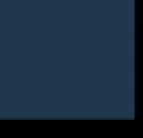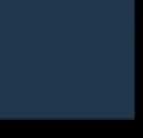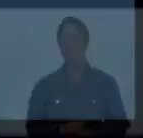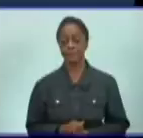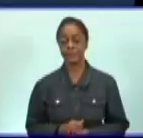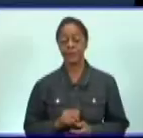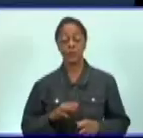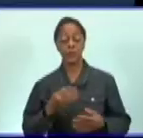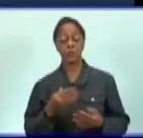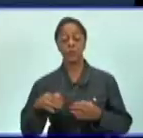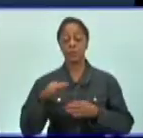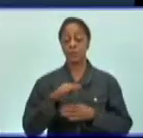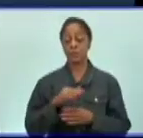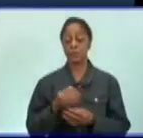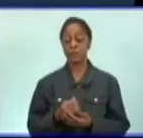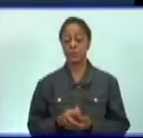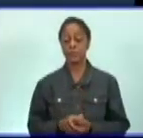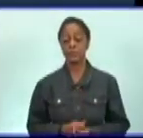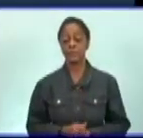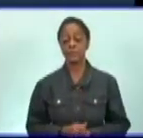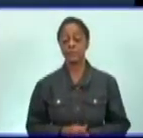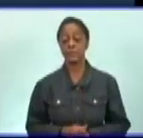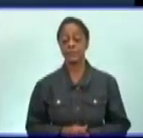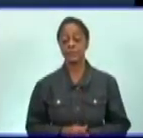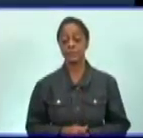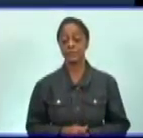Cuando hay sobrepaso, disculpen,